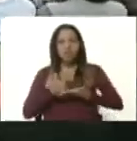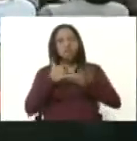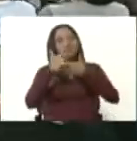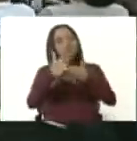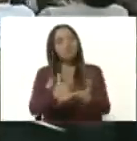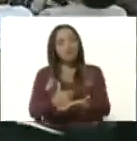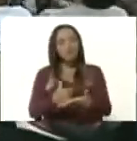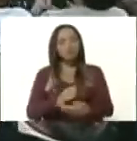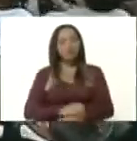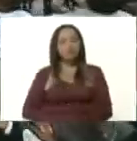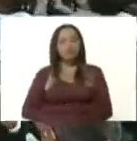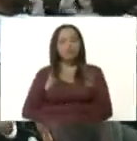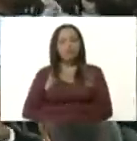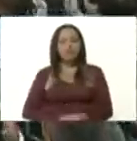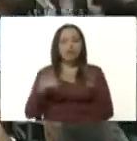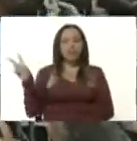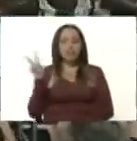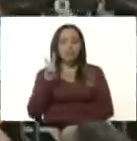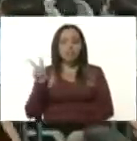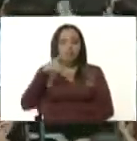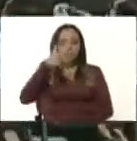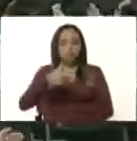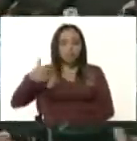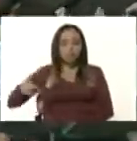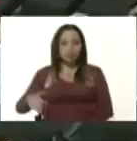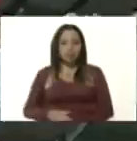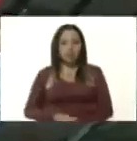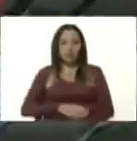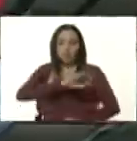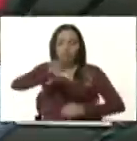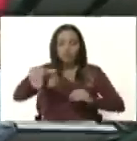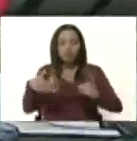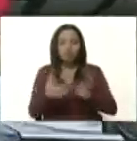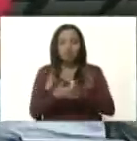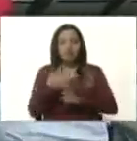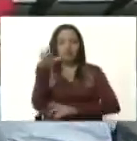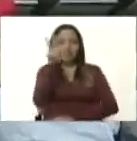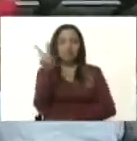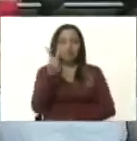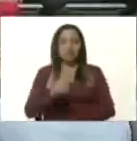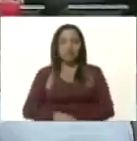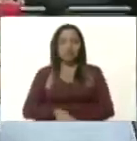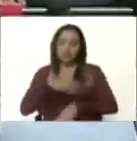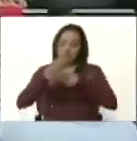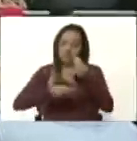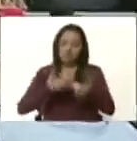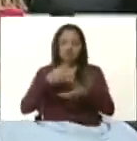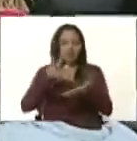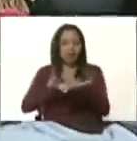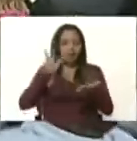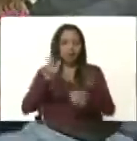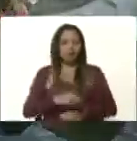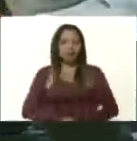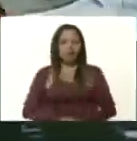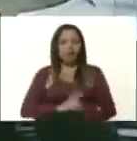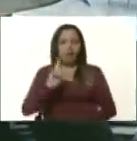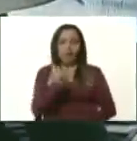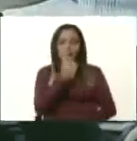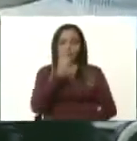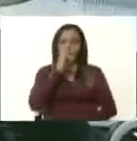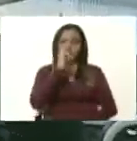a venezolanos y venezolanas a lo largo y ancho del país. ¡Cúmplase! Primer